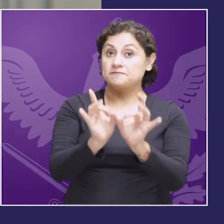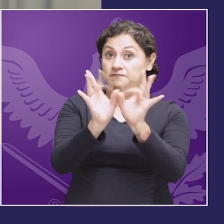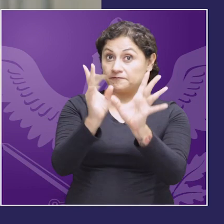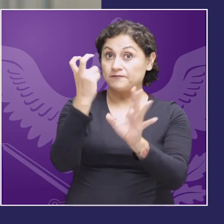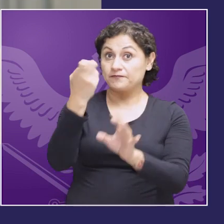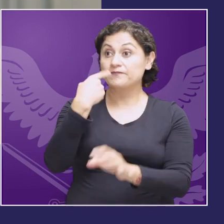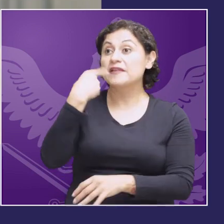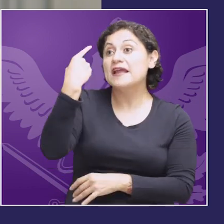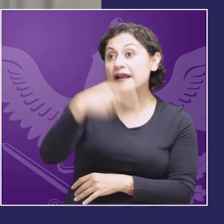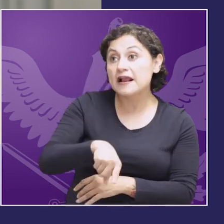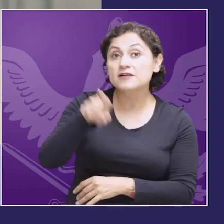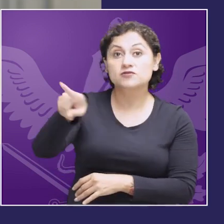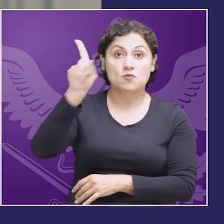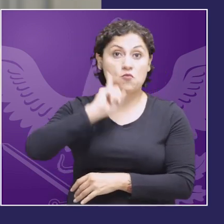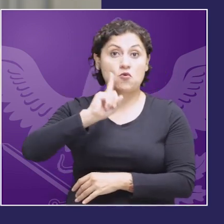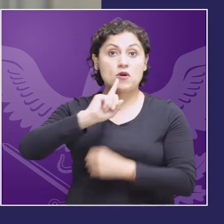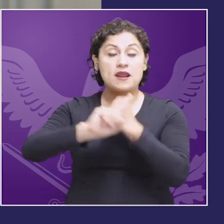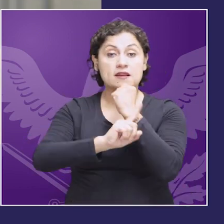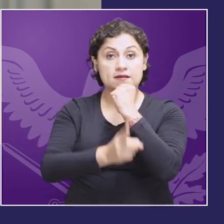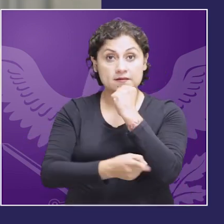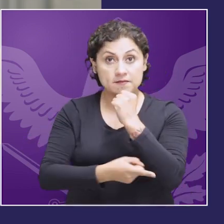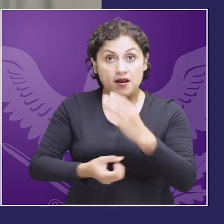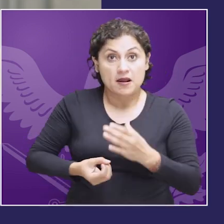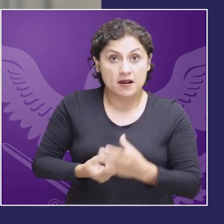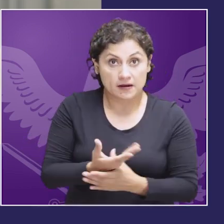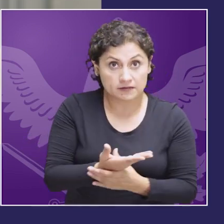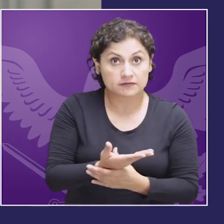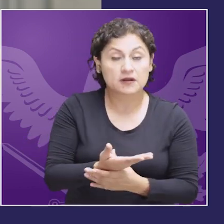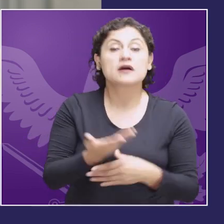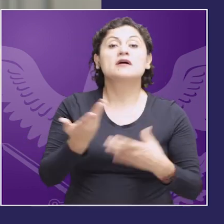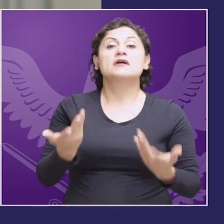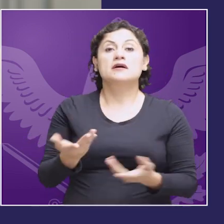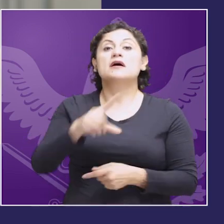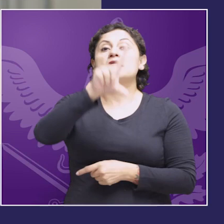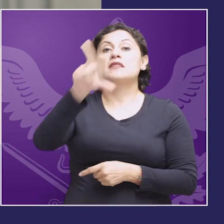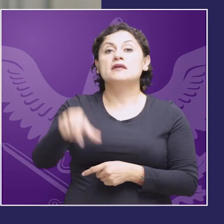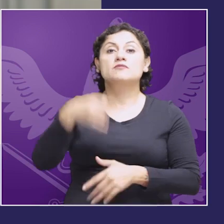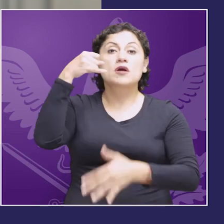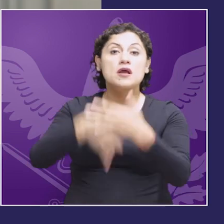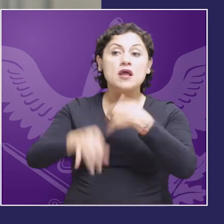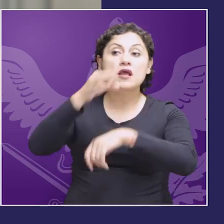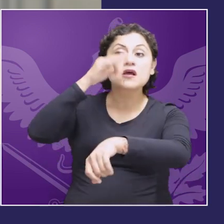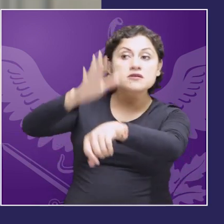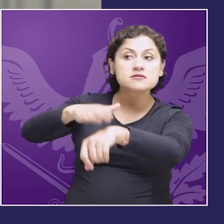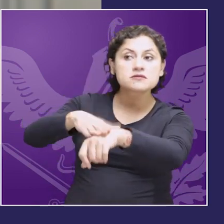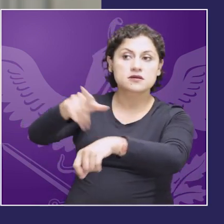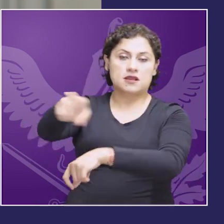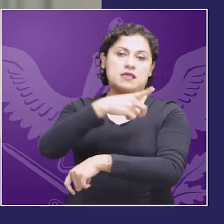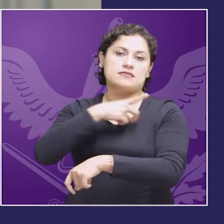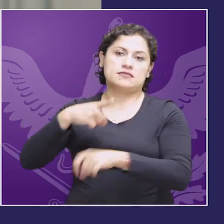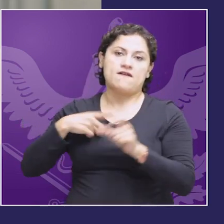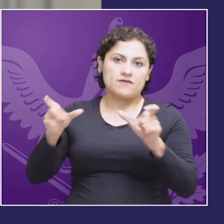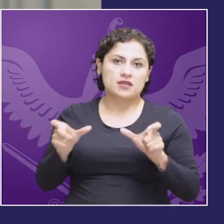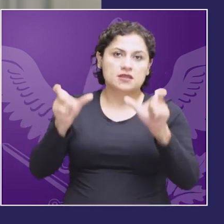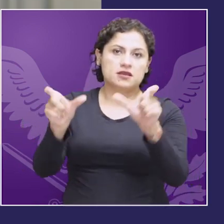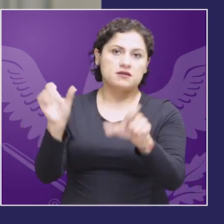el fondo puso contra la espada y la pared a una institución del Estado que es la que tenía que resguardar y proteger a las mujeres. Entonces, bueno, eso que hace